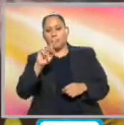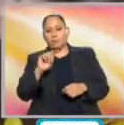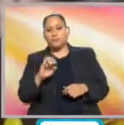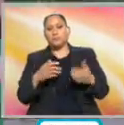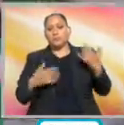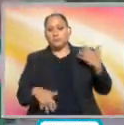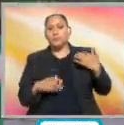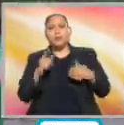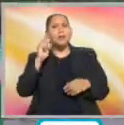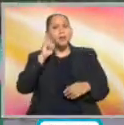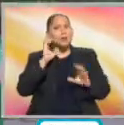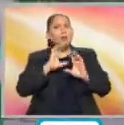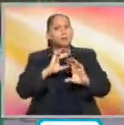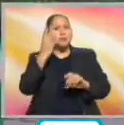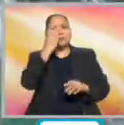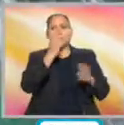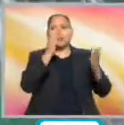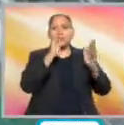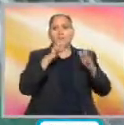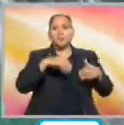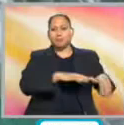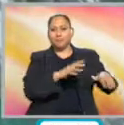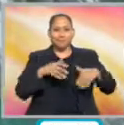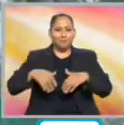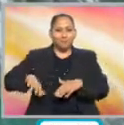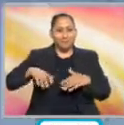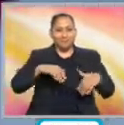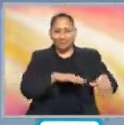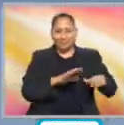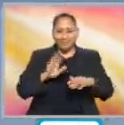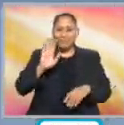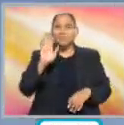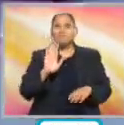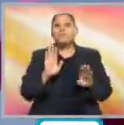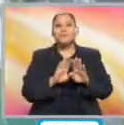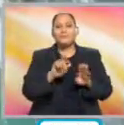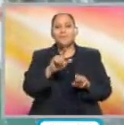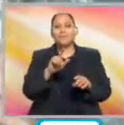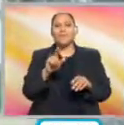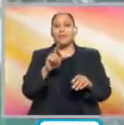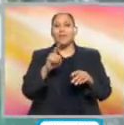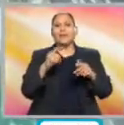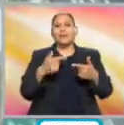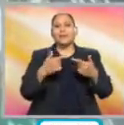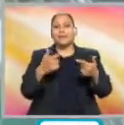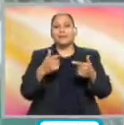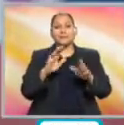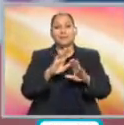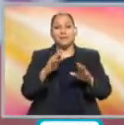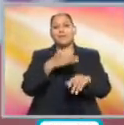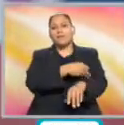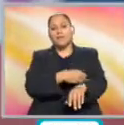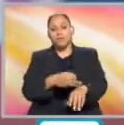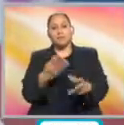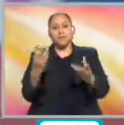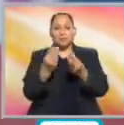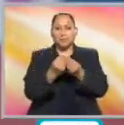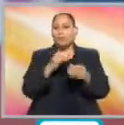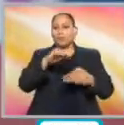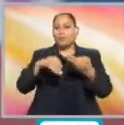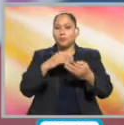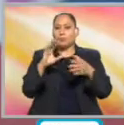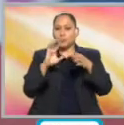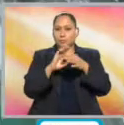muchísimo. cumbia está rica, ¿no? Muy Está buena. pegando, se rompen las brechas generacionales Ajá. ahí con la familia y todos van